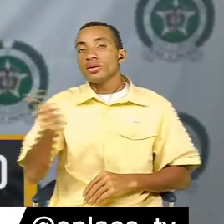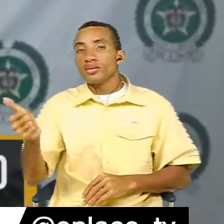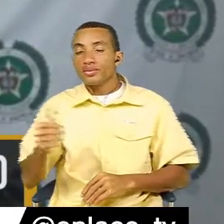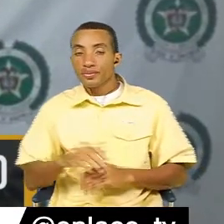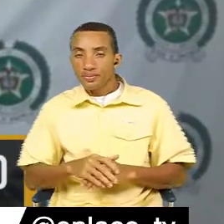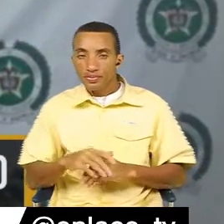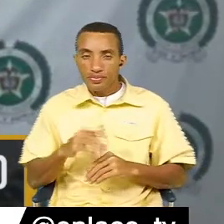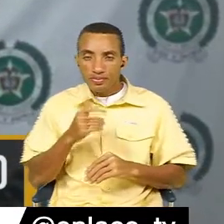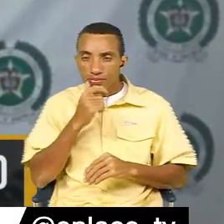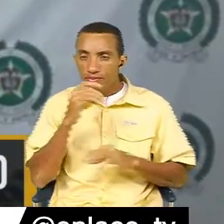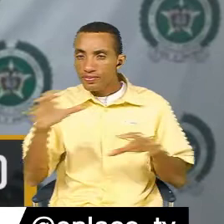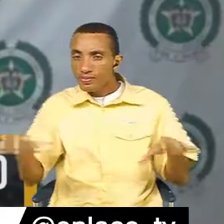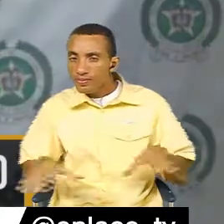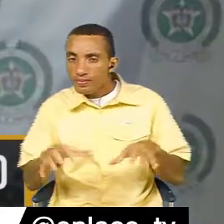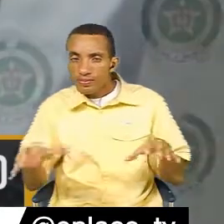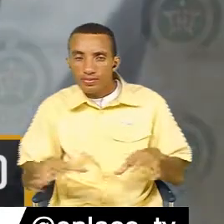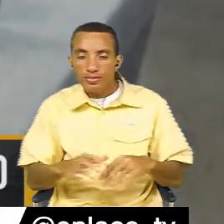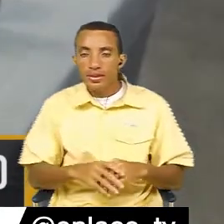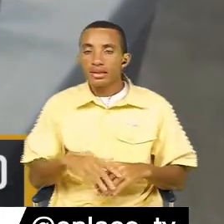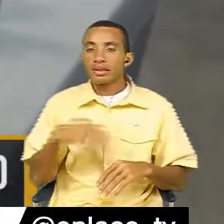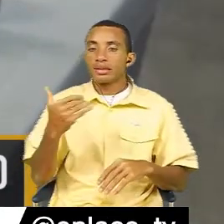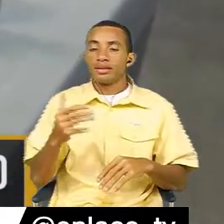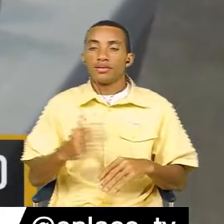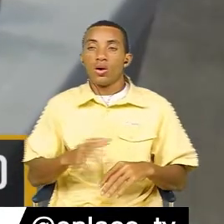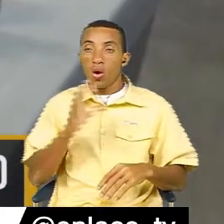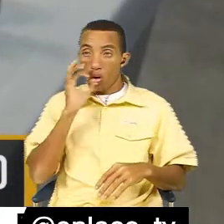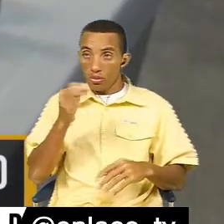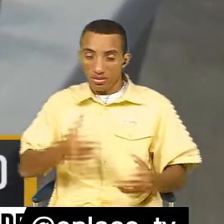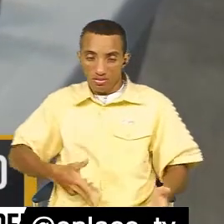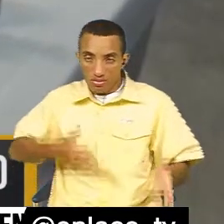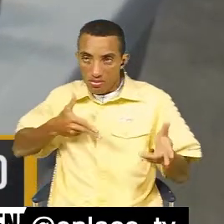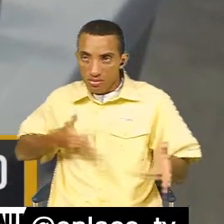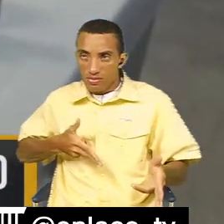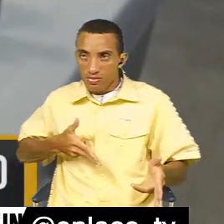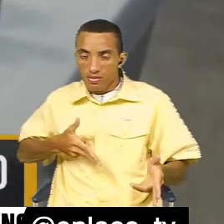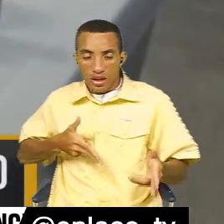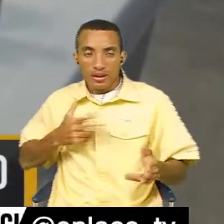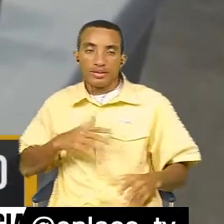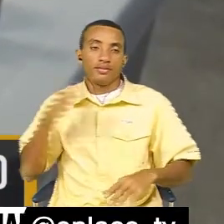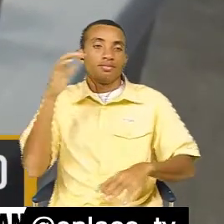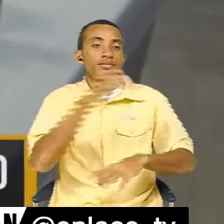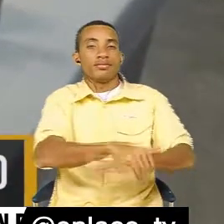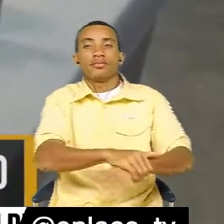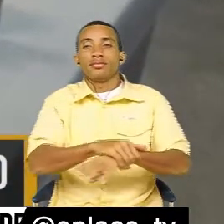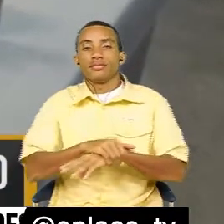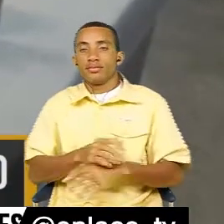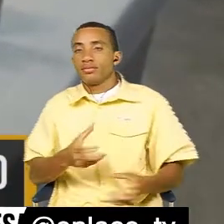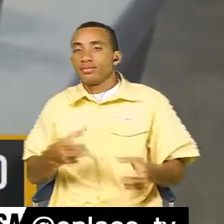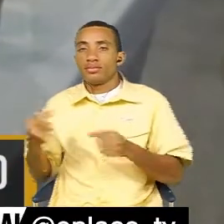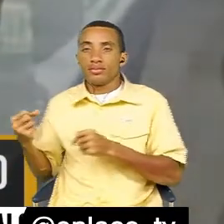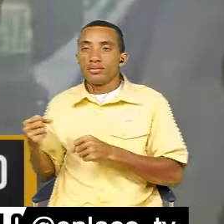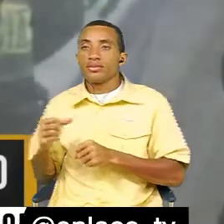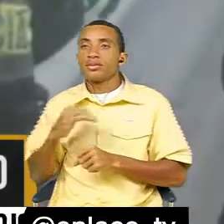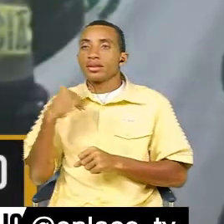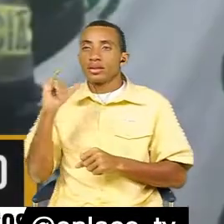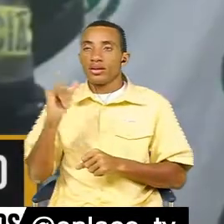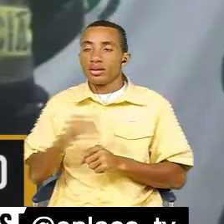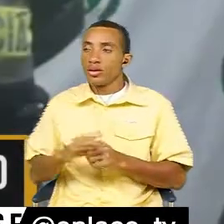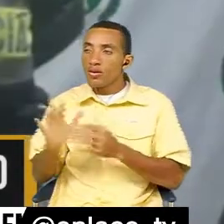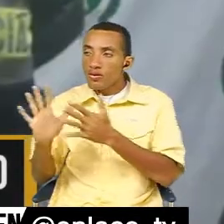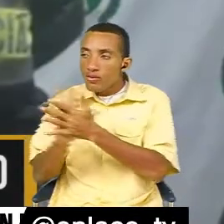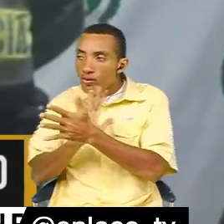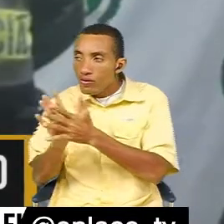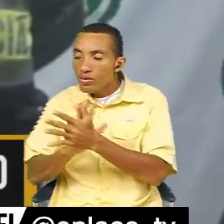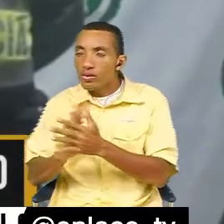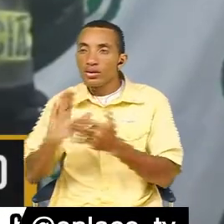últimas horas, las autoridades decomisaron una escopeta a un hombre conocido con el alias de Sosa en el barrio El Kennedy, donde fue detenido por información de la